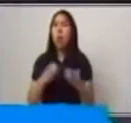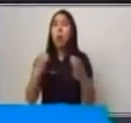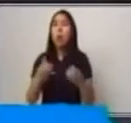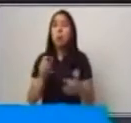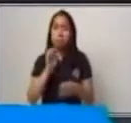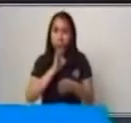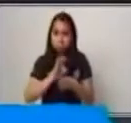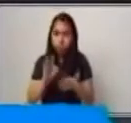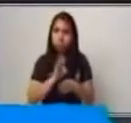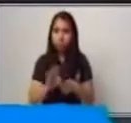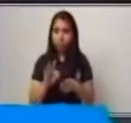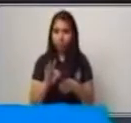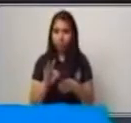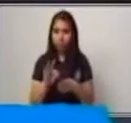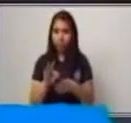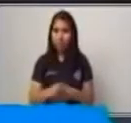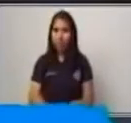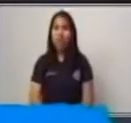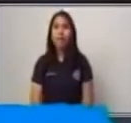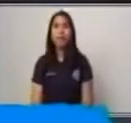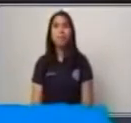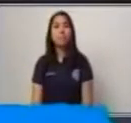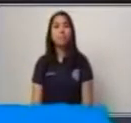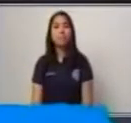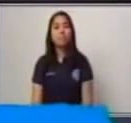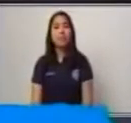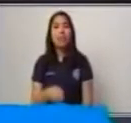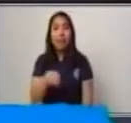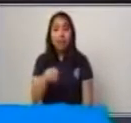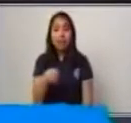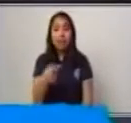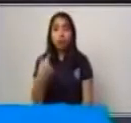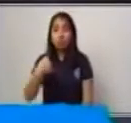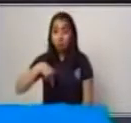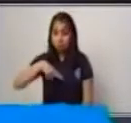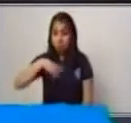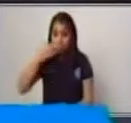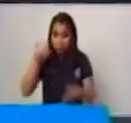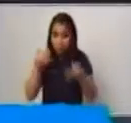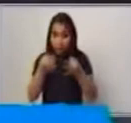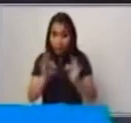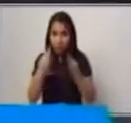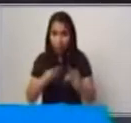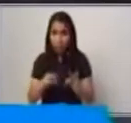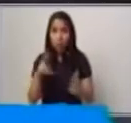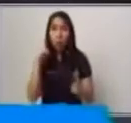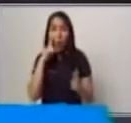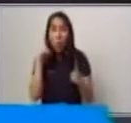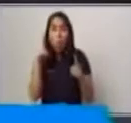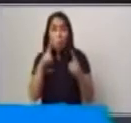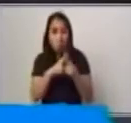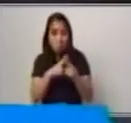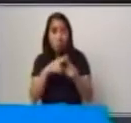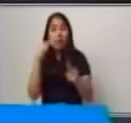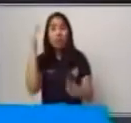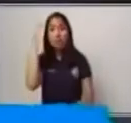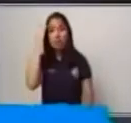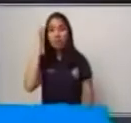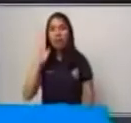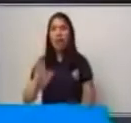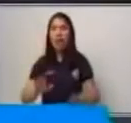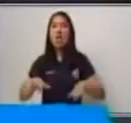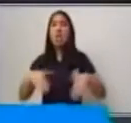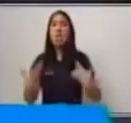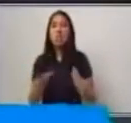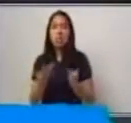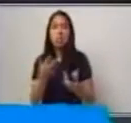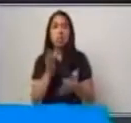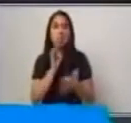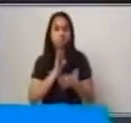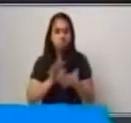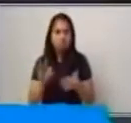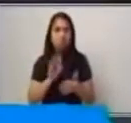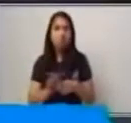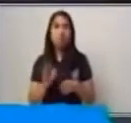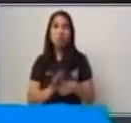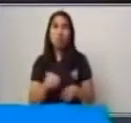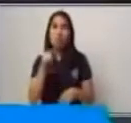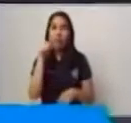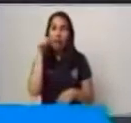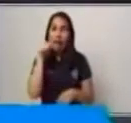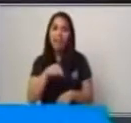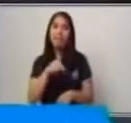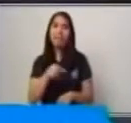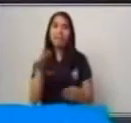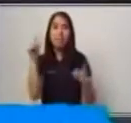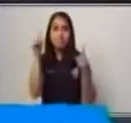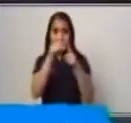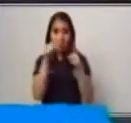intentamos, entender qué función cumple esa palabra dentro de la oración y cómo se va a combinar con otras palabras para